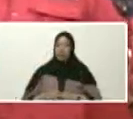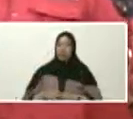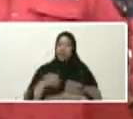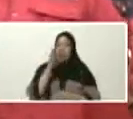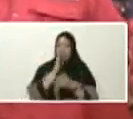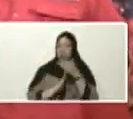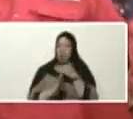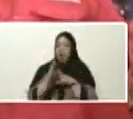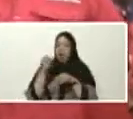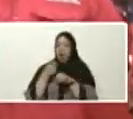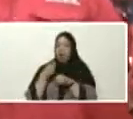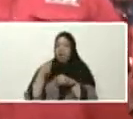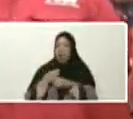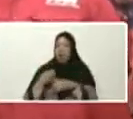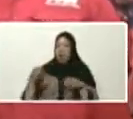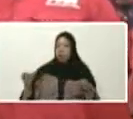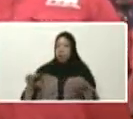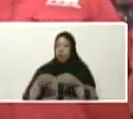humilde, trabajadora,